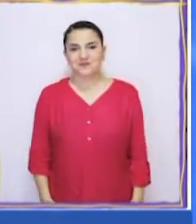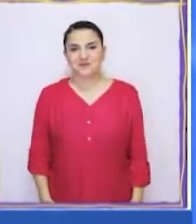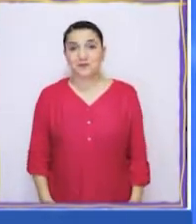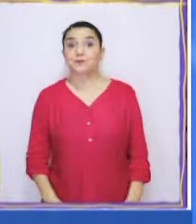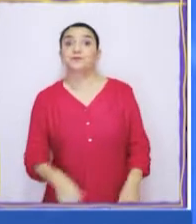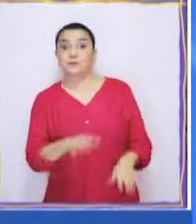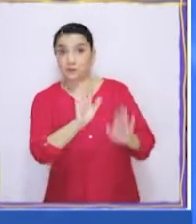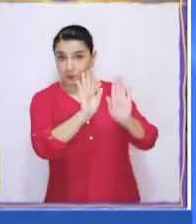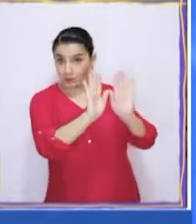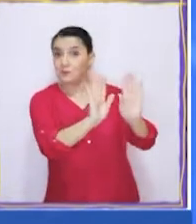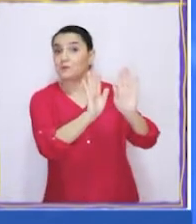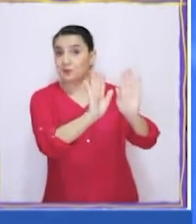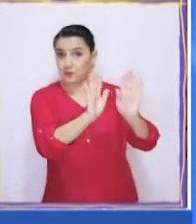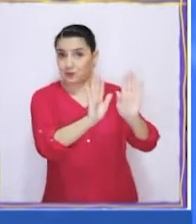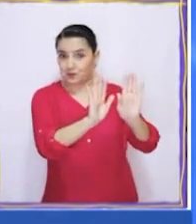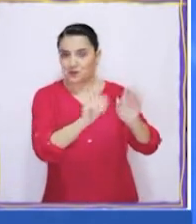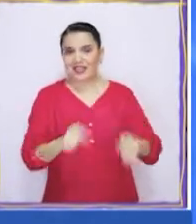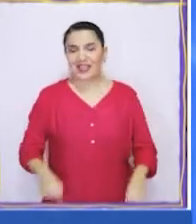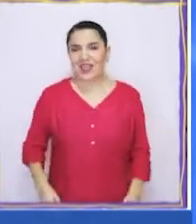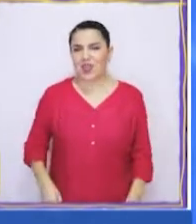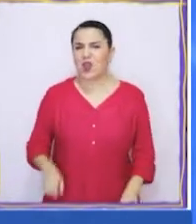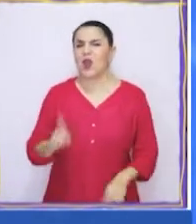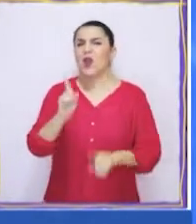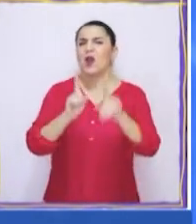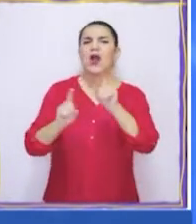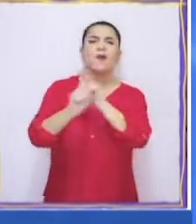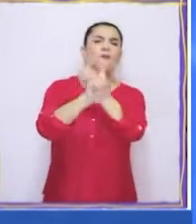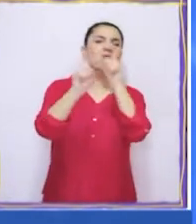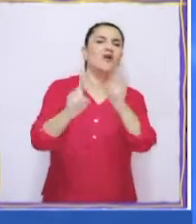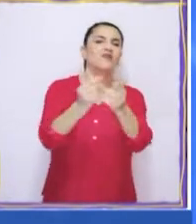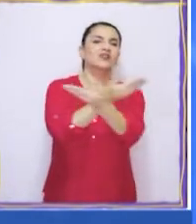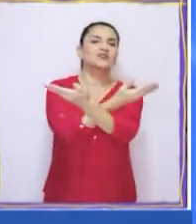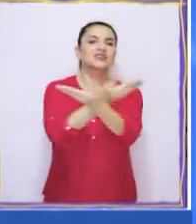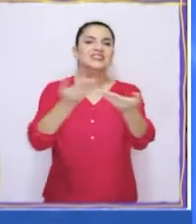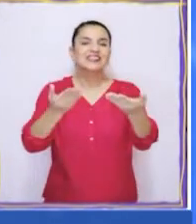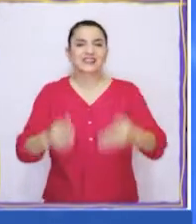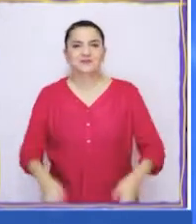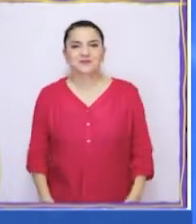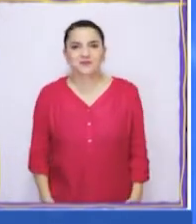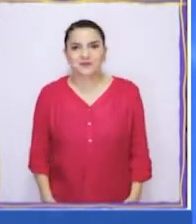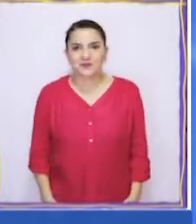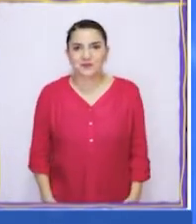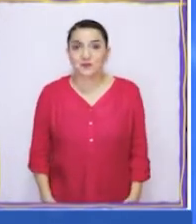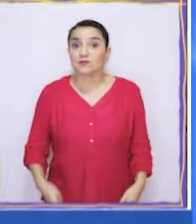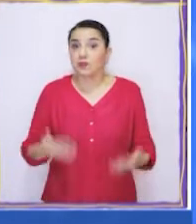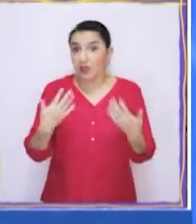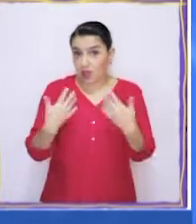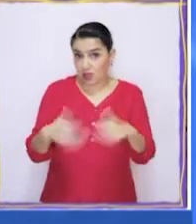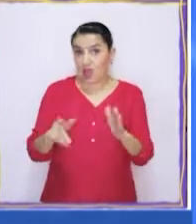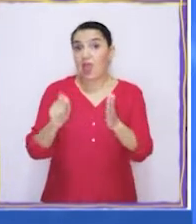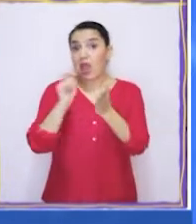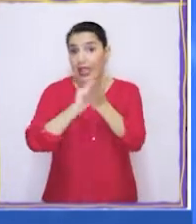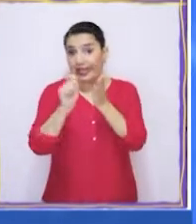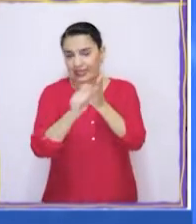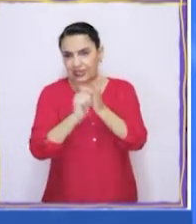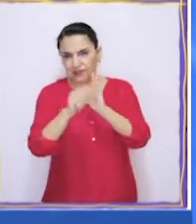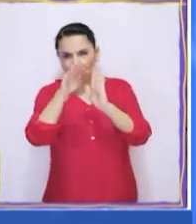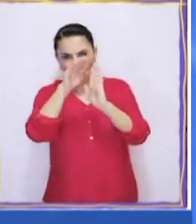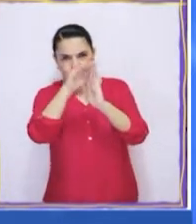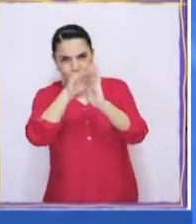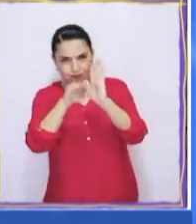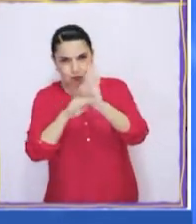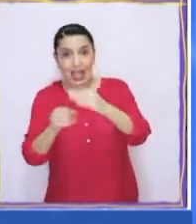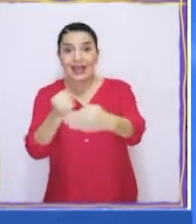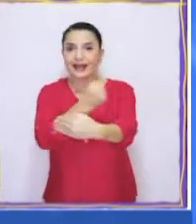mientras se calienta nuestro que tengo unas preguntas para ustedes acabamos de escribir una receta